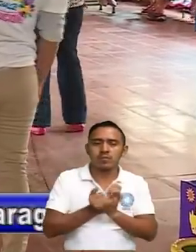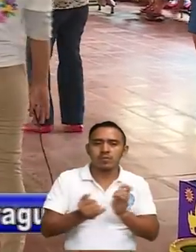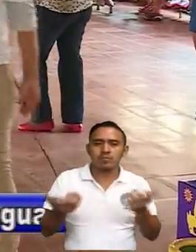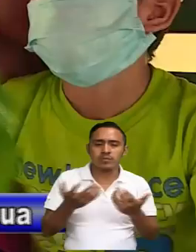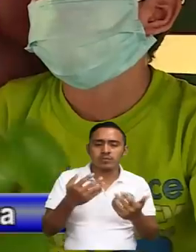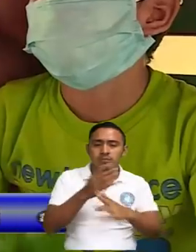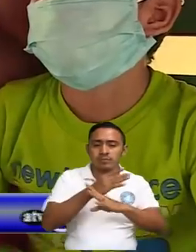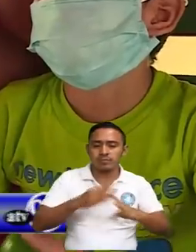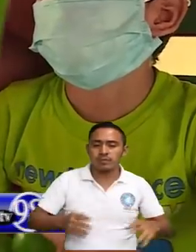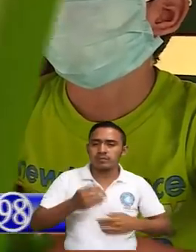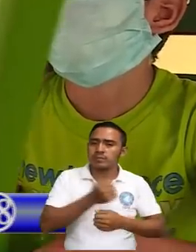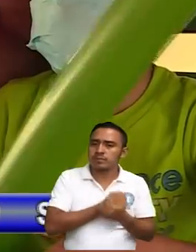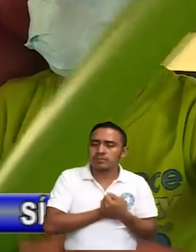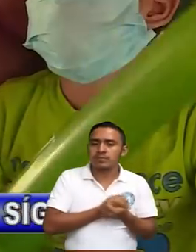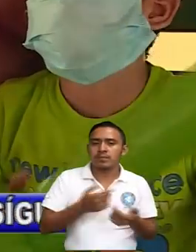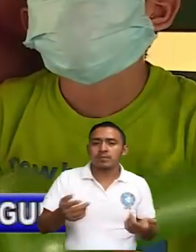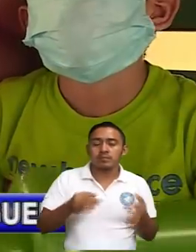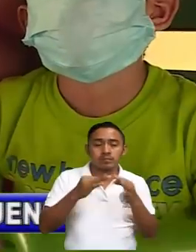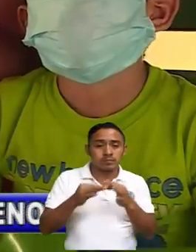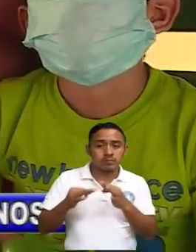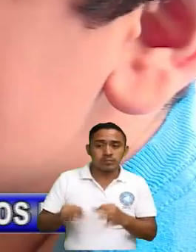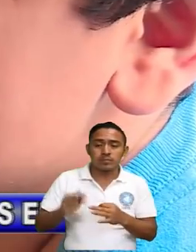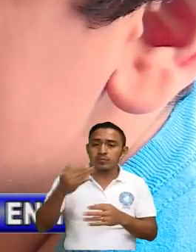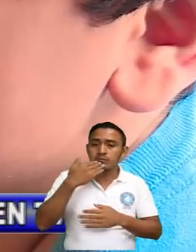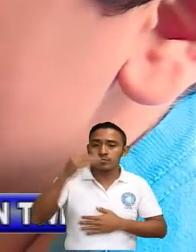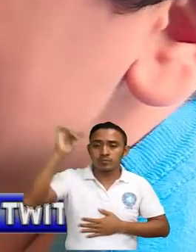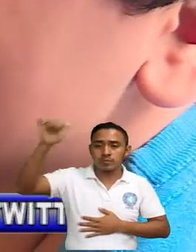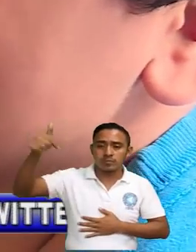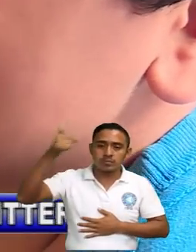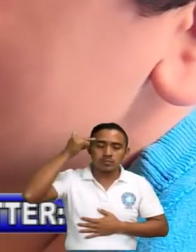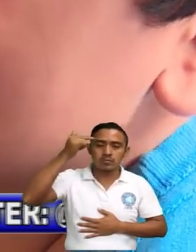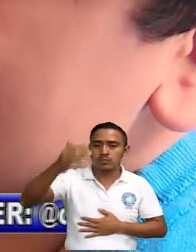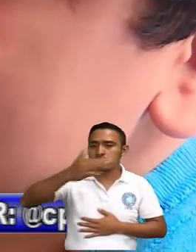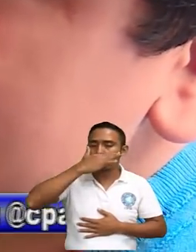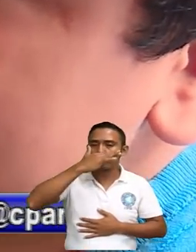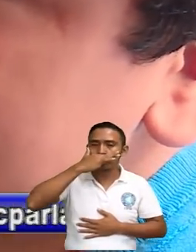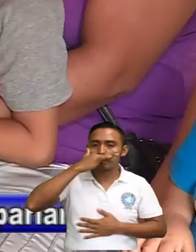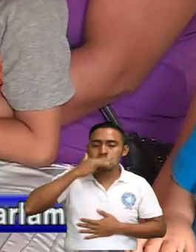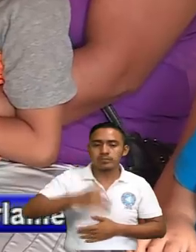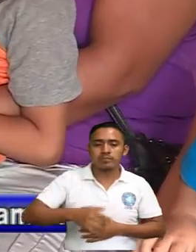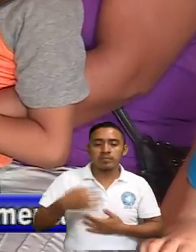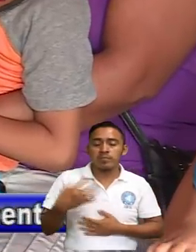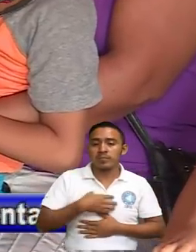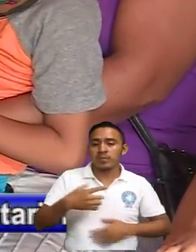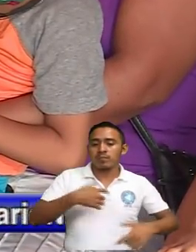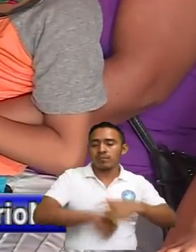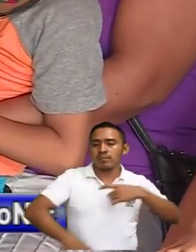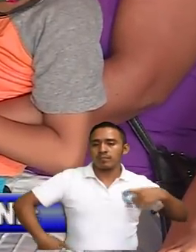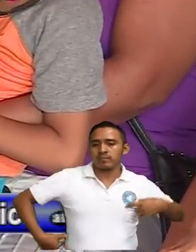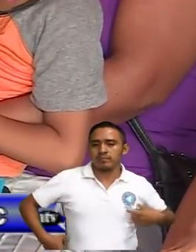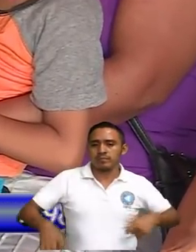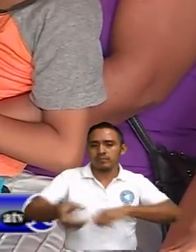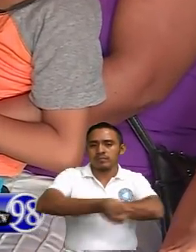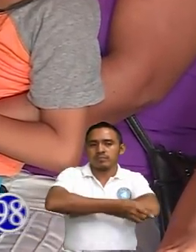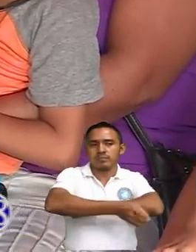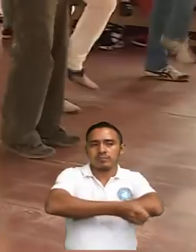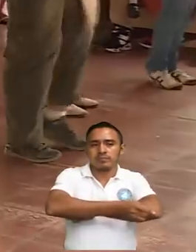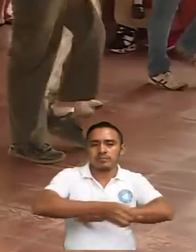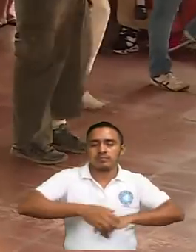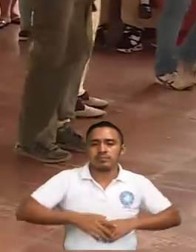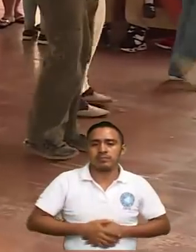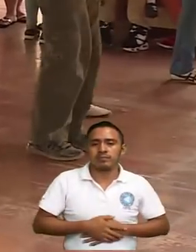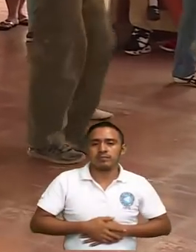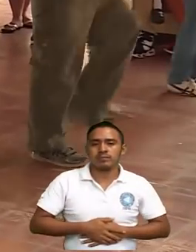de paz y amor, restituido por el buen gobierno sandinista que encabeza el presidente comandante Daniel